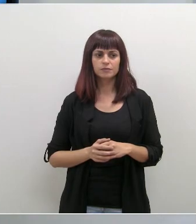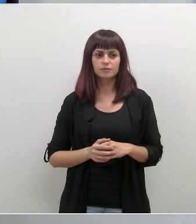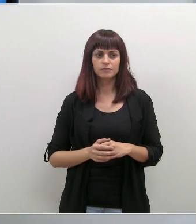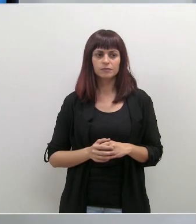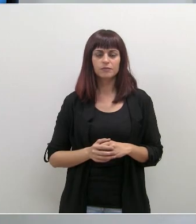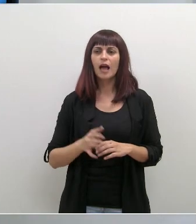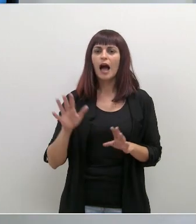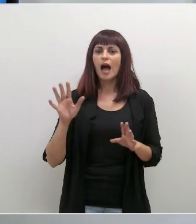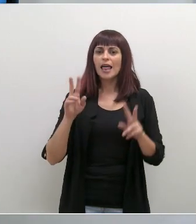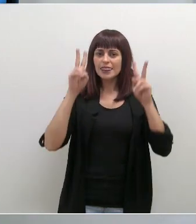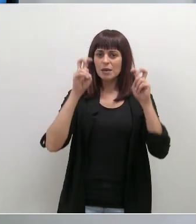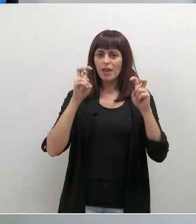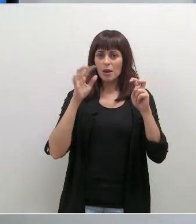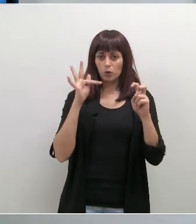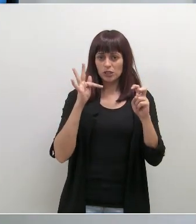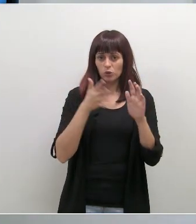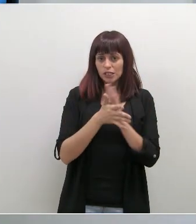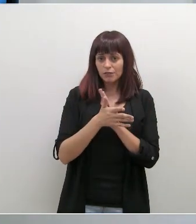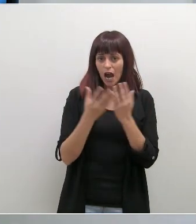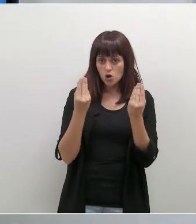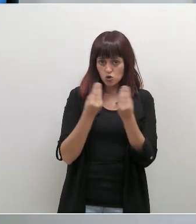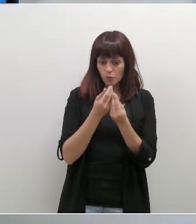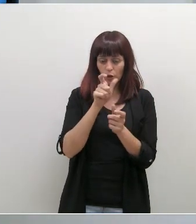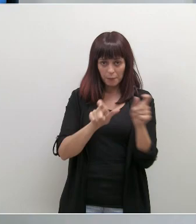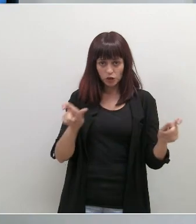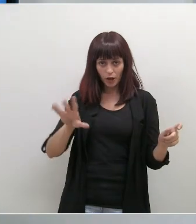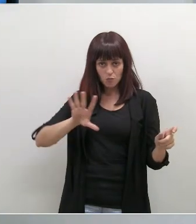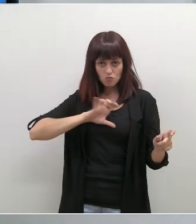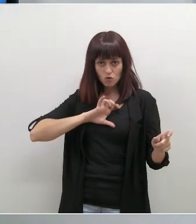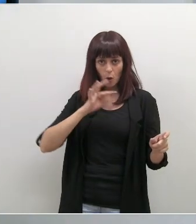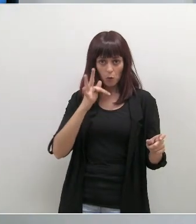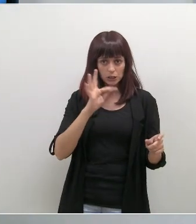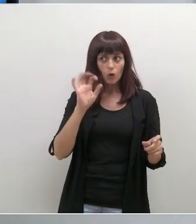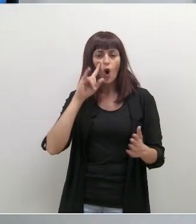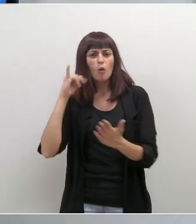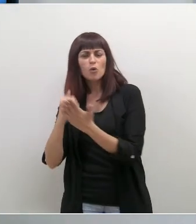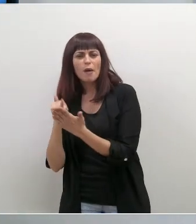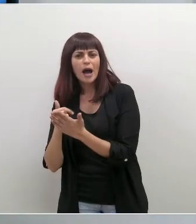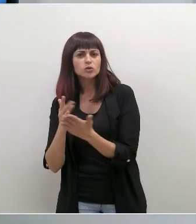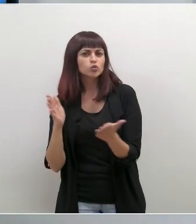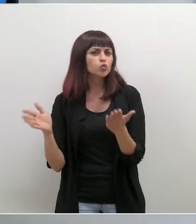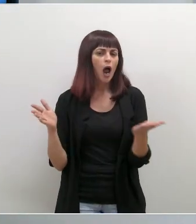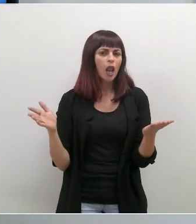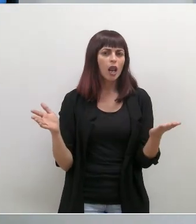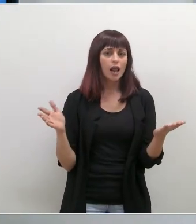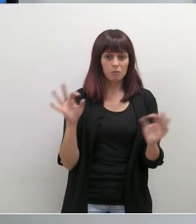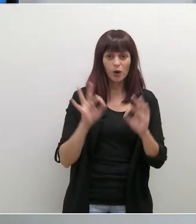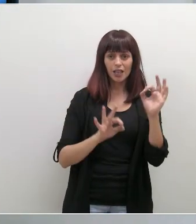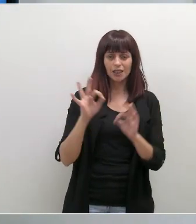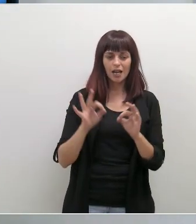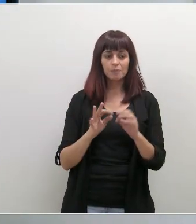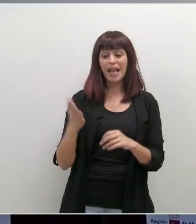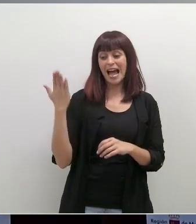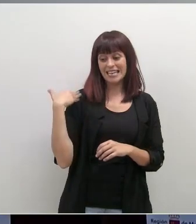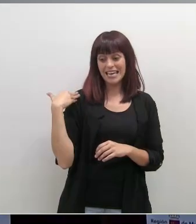A la tasa de positividad te refieres del número de positivos que hay con respecto al número de pruebas que hacemos. O sea, la de ayer, por ejemplo, claro, el porcentaje. Ayer se